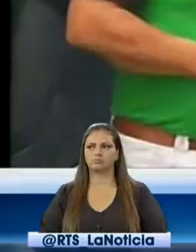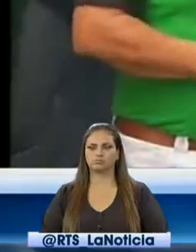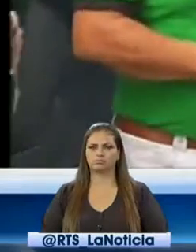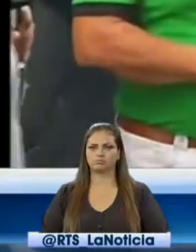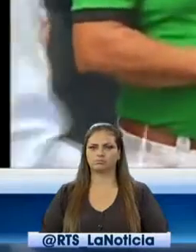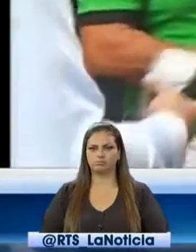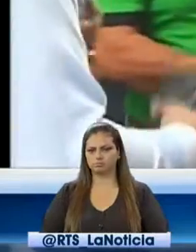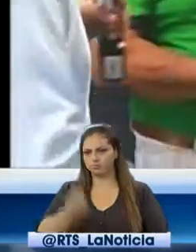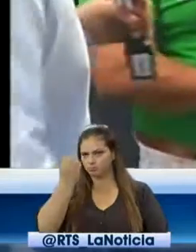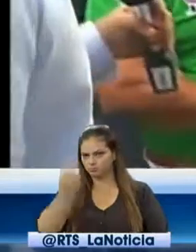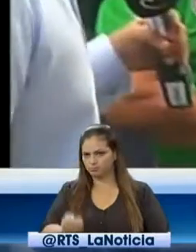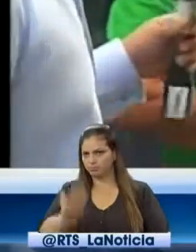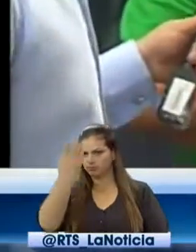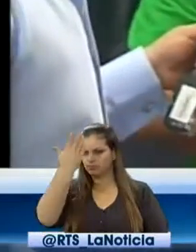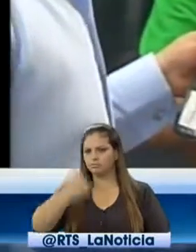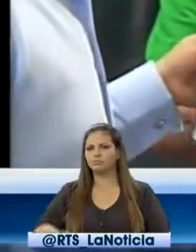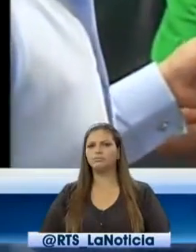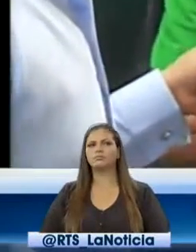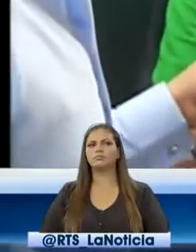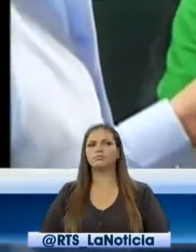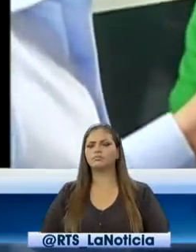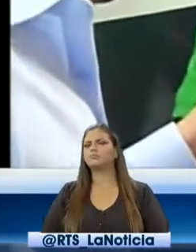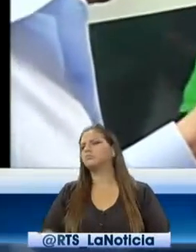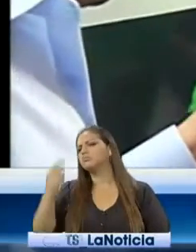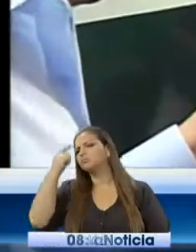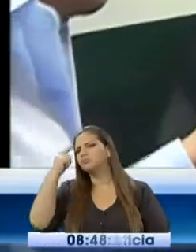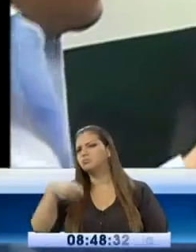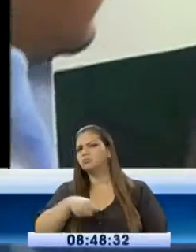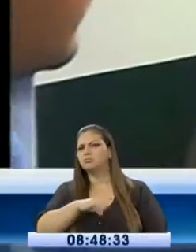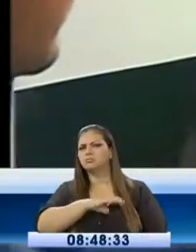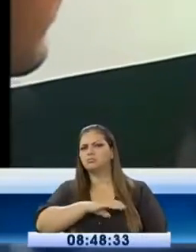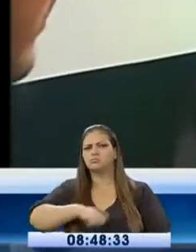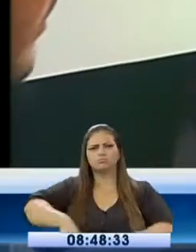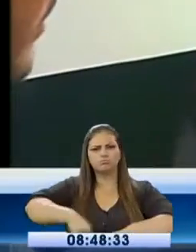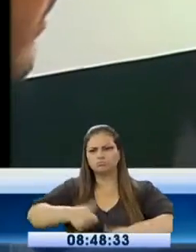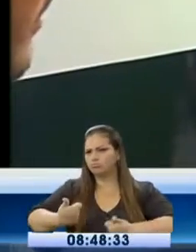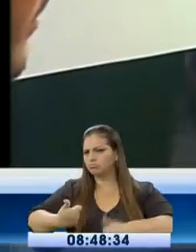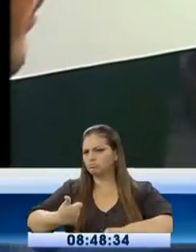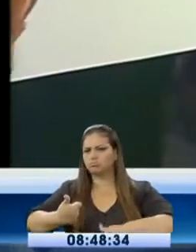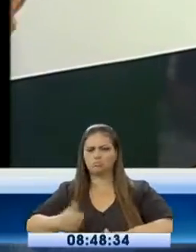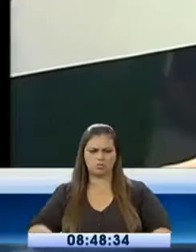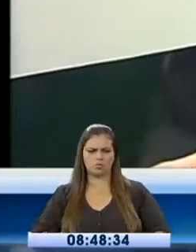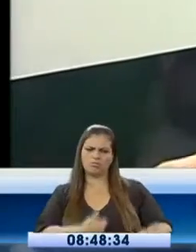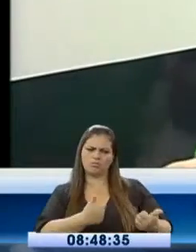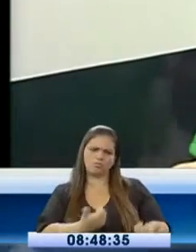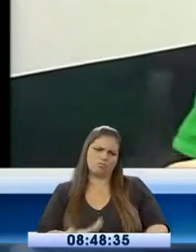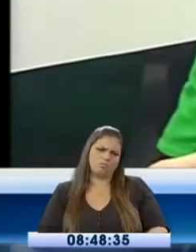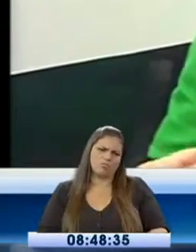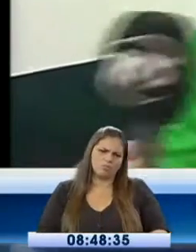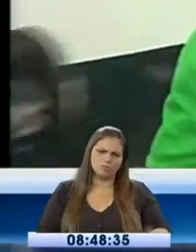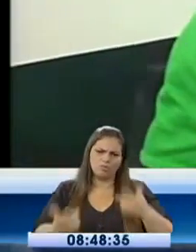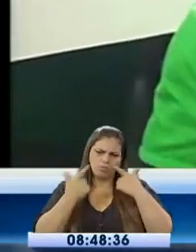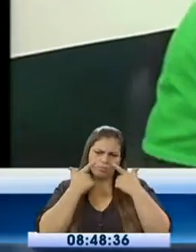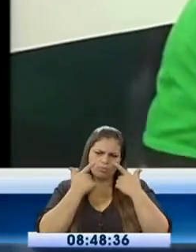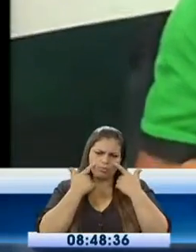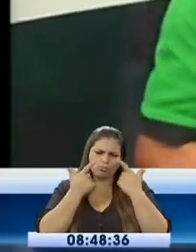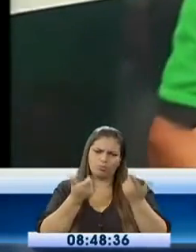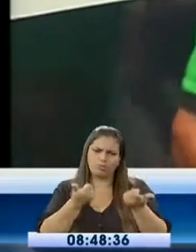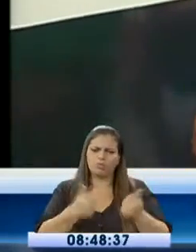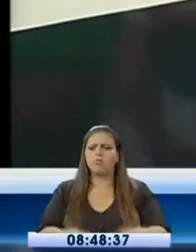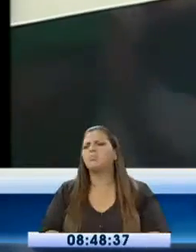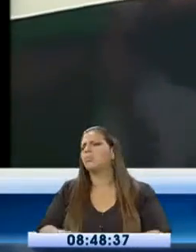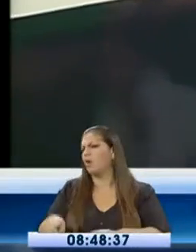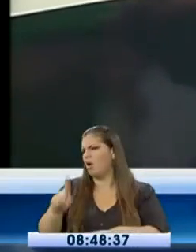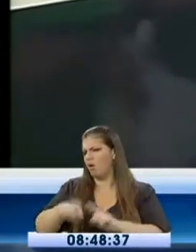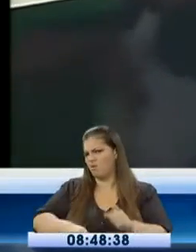Señor, buenos días. ¿Qué le parece estos operativos a usted, señor? Muy bien, amigo. Muy bien, está normal para mucha delincuencia que hay, se encuentra ahorita. Aunque hay gente, oiga, que se